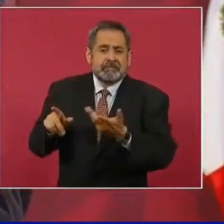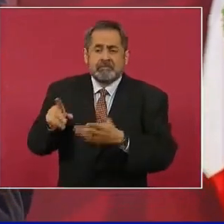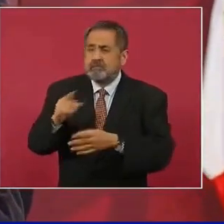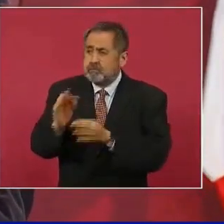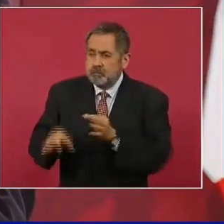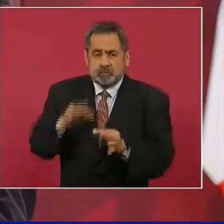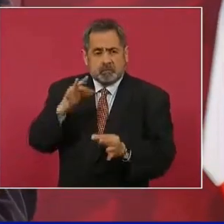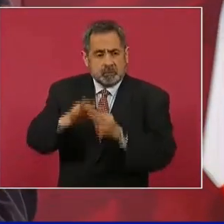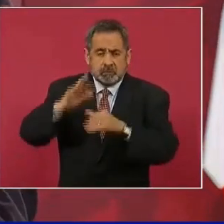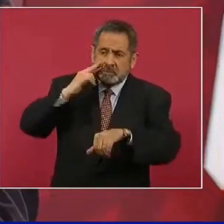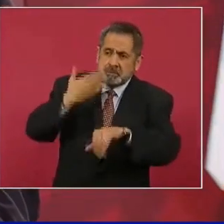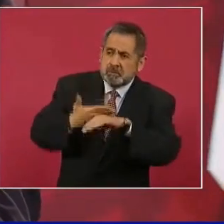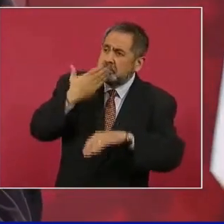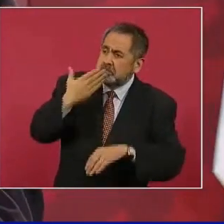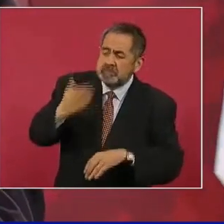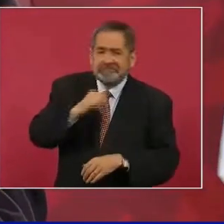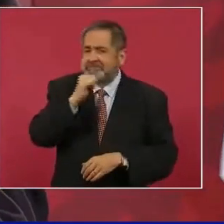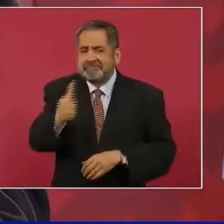incumplir con su responsabilidad,